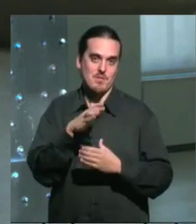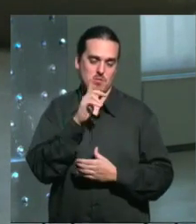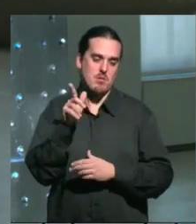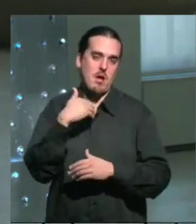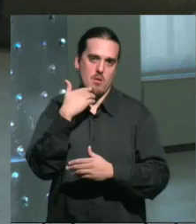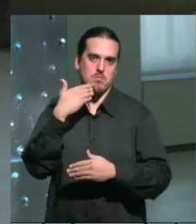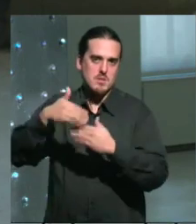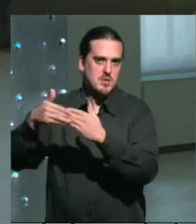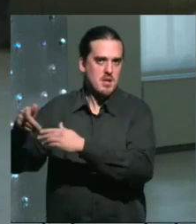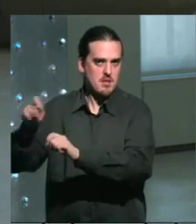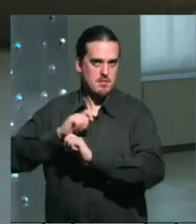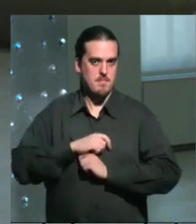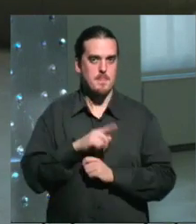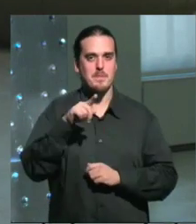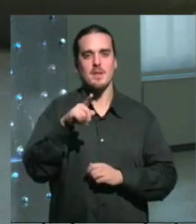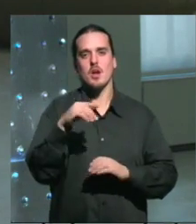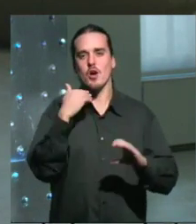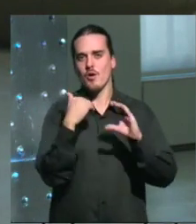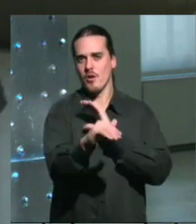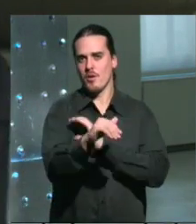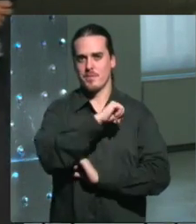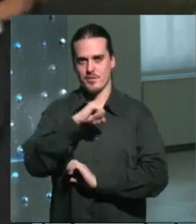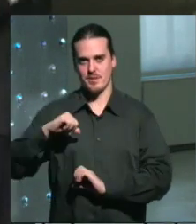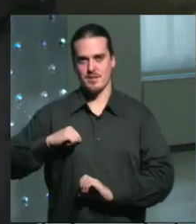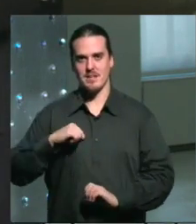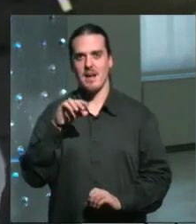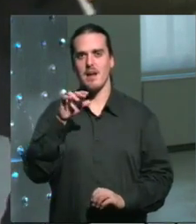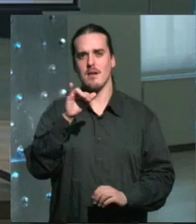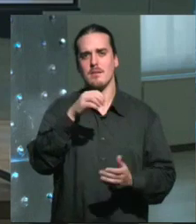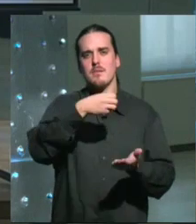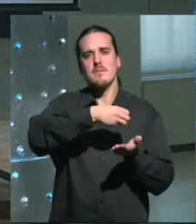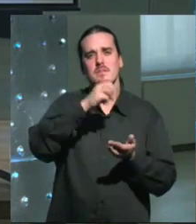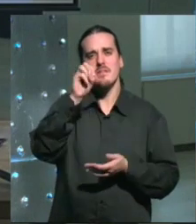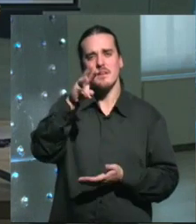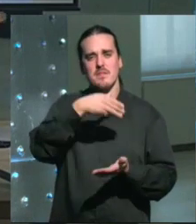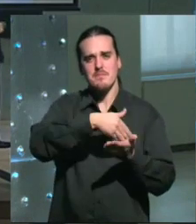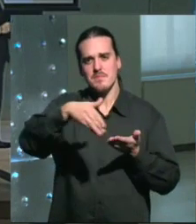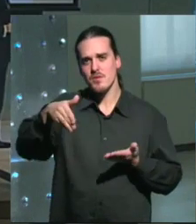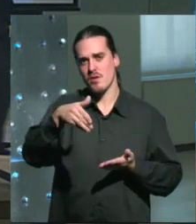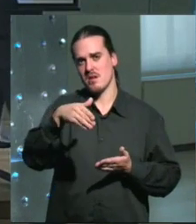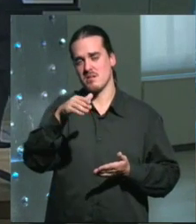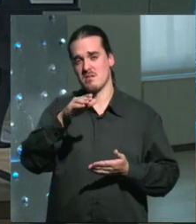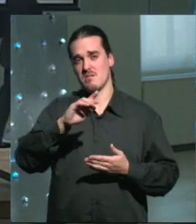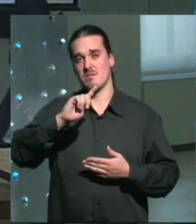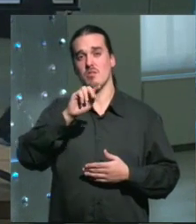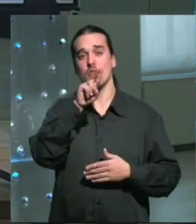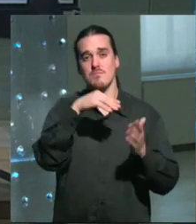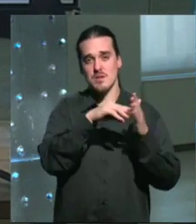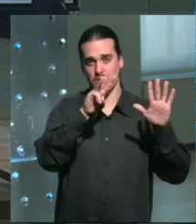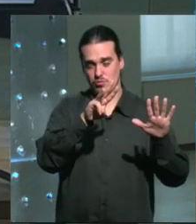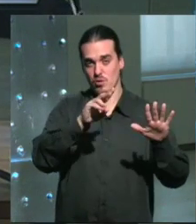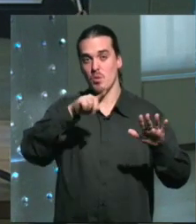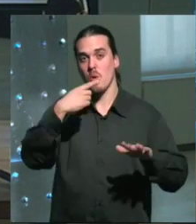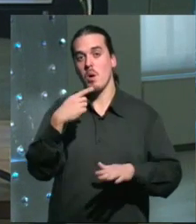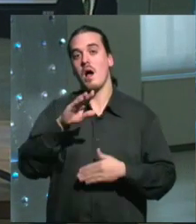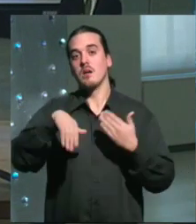personalizados, más de 13 millones de correos teníamos en el 2008 y luego subieron a casi 20 millones. ¿Por qué era importante esto de